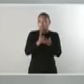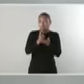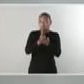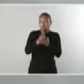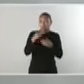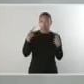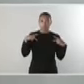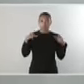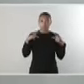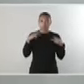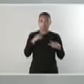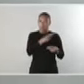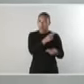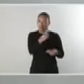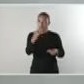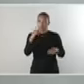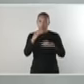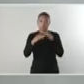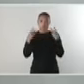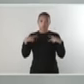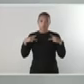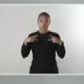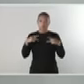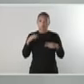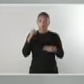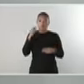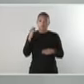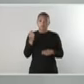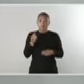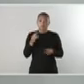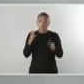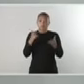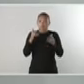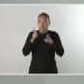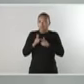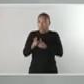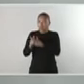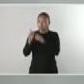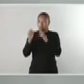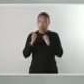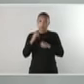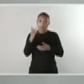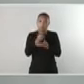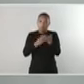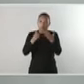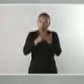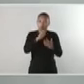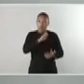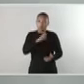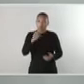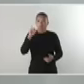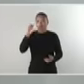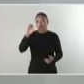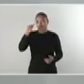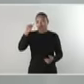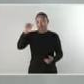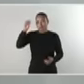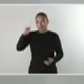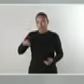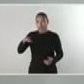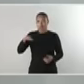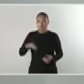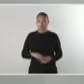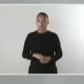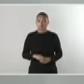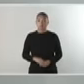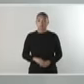a ustedes ciudadanos que al seguir esta transmisión especial del jettam del instituto